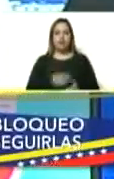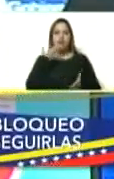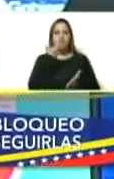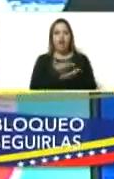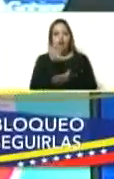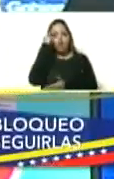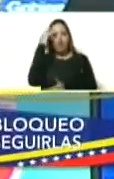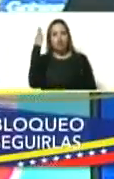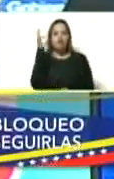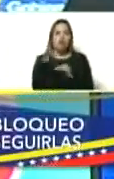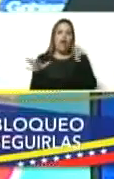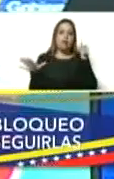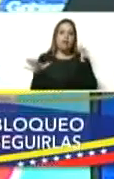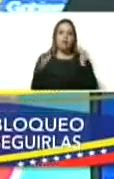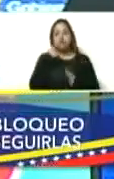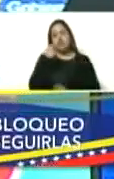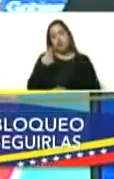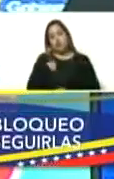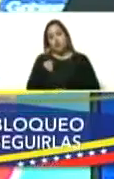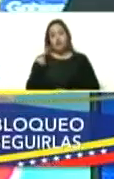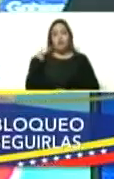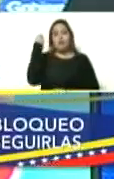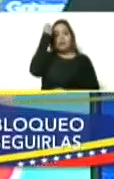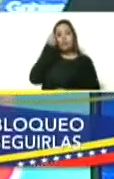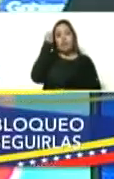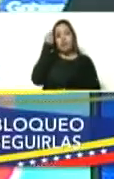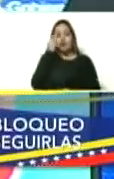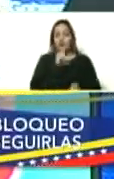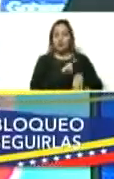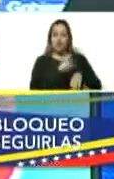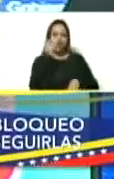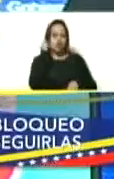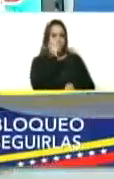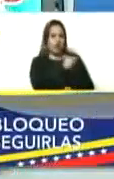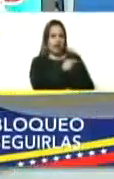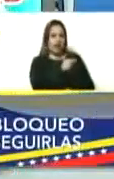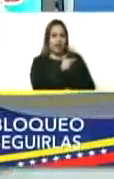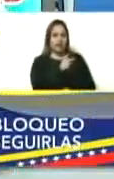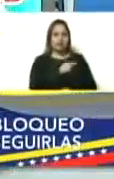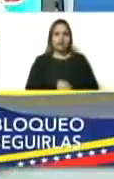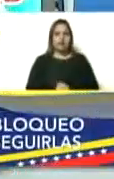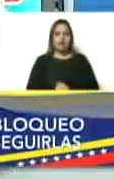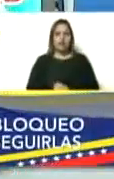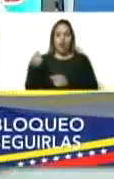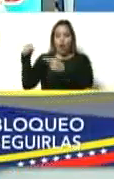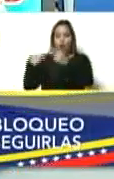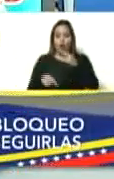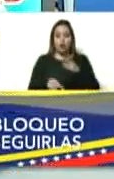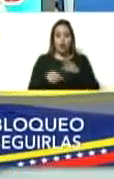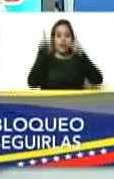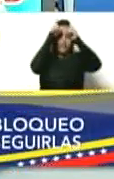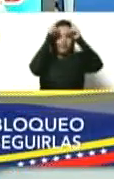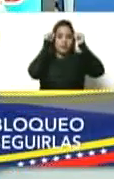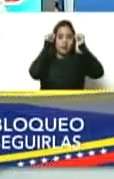Afortunadamente, digo yo, porque me he puesto a pensar, doctora Magali, doctores, doctoras presentes, enfermeros,